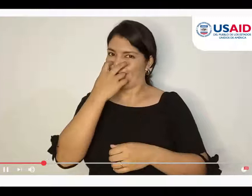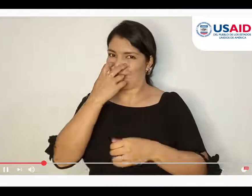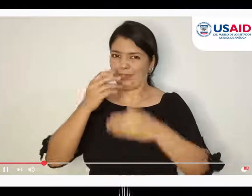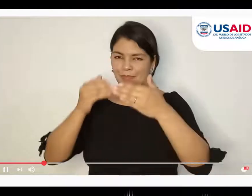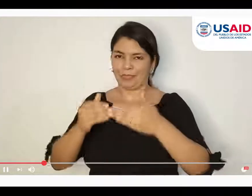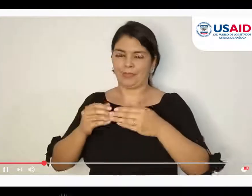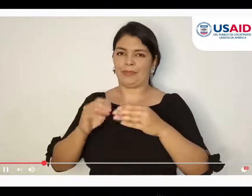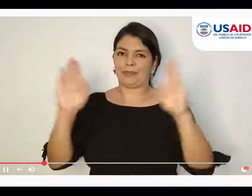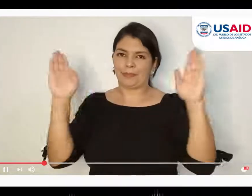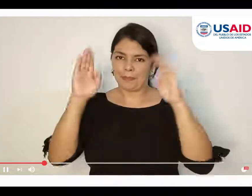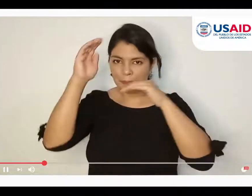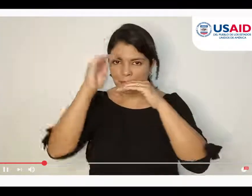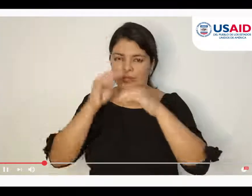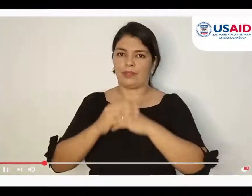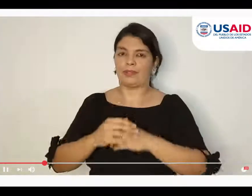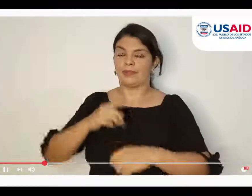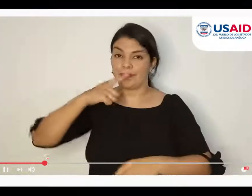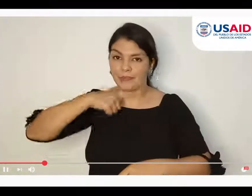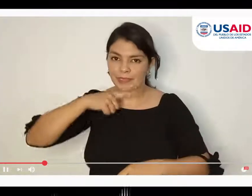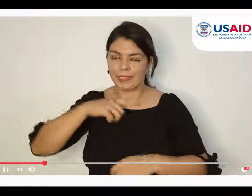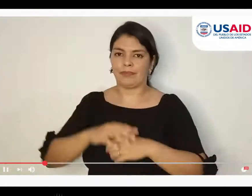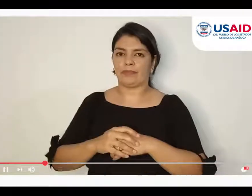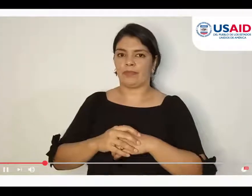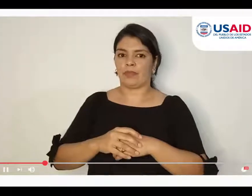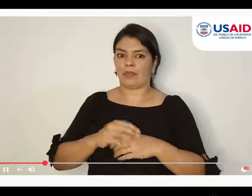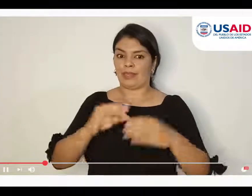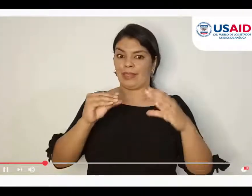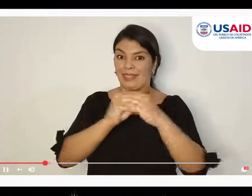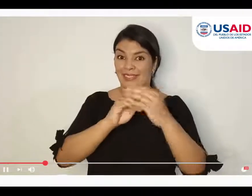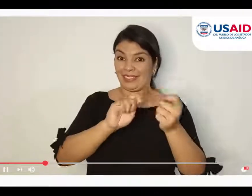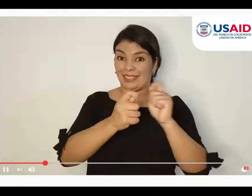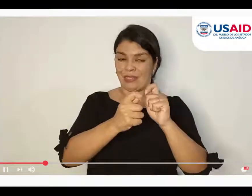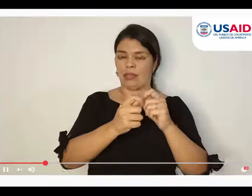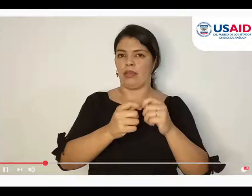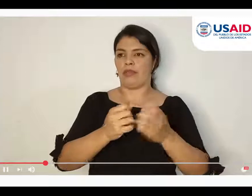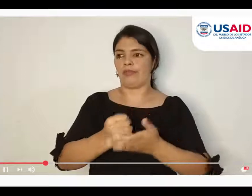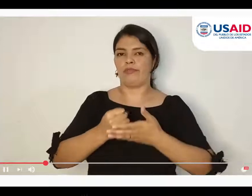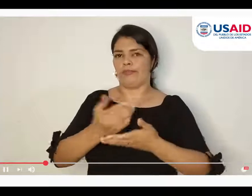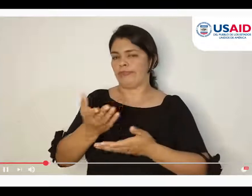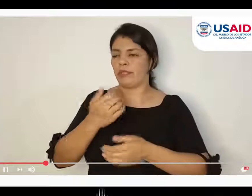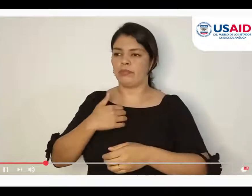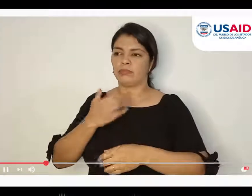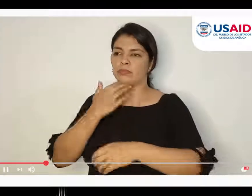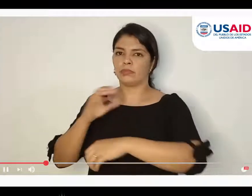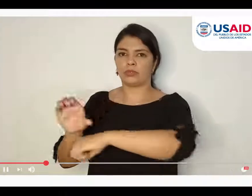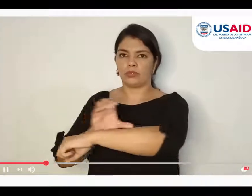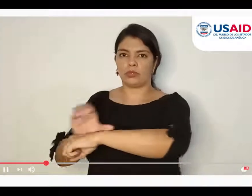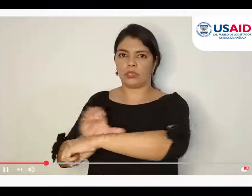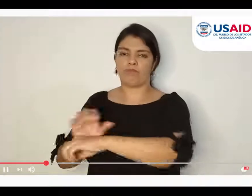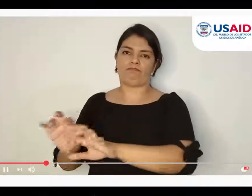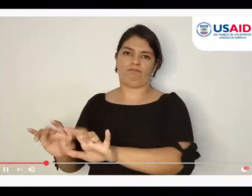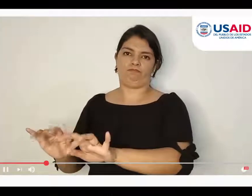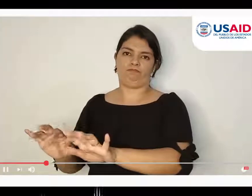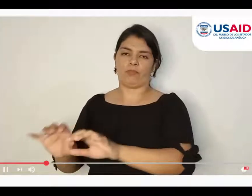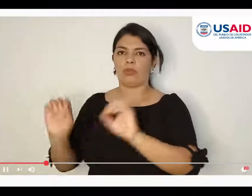discapacidad visual, ciego de baja visión, pueda manejar lo que es un computador, ¿sí? Y manejar hoy